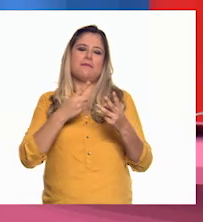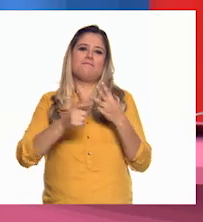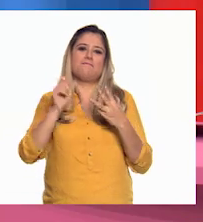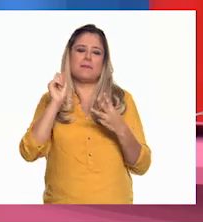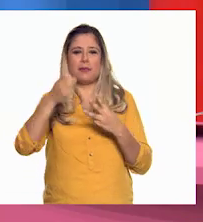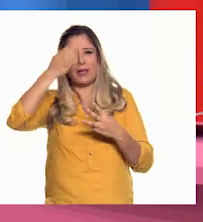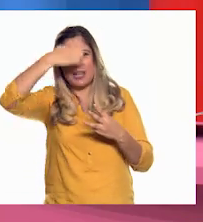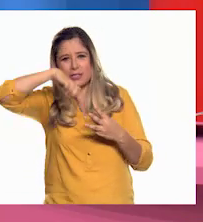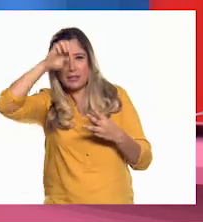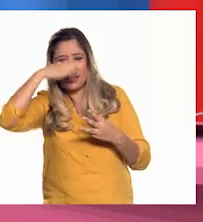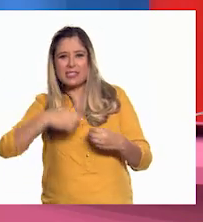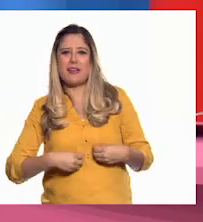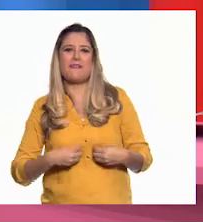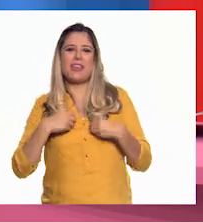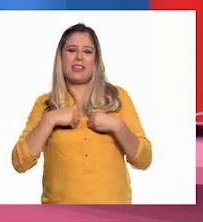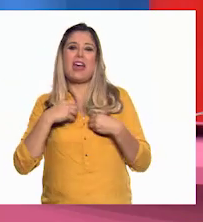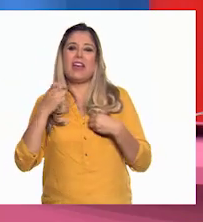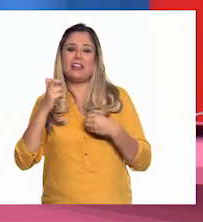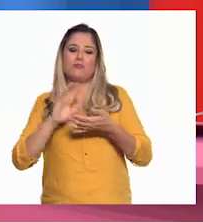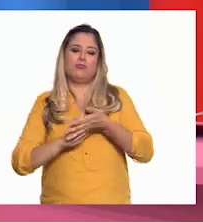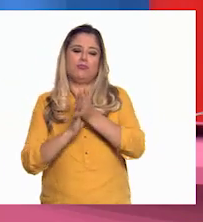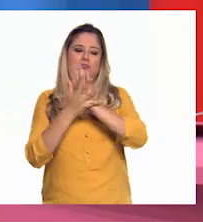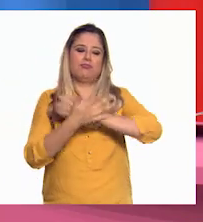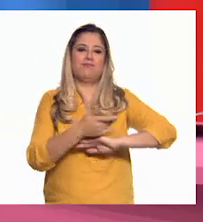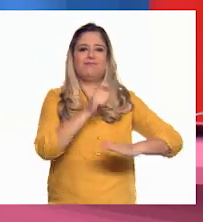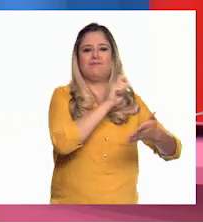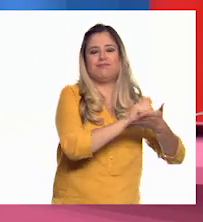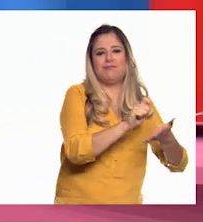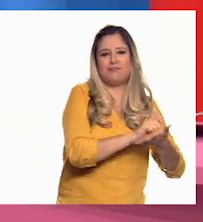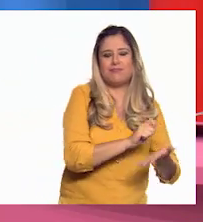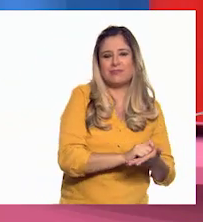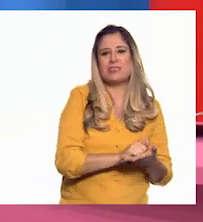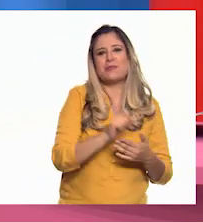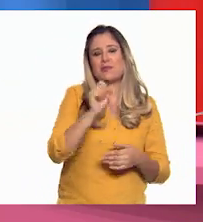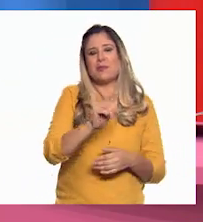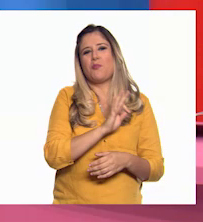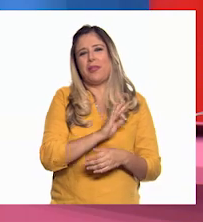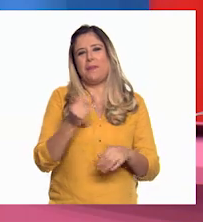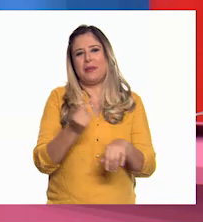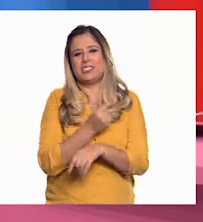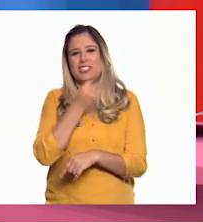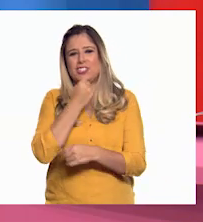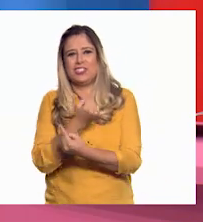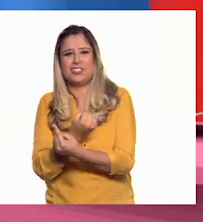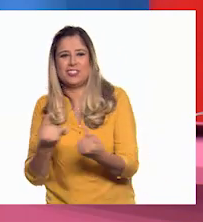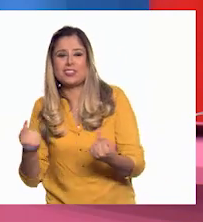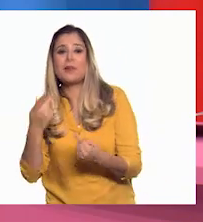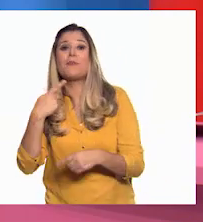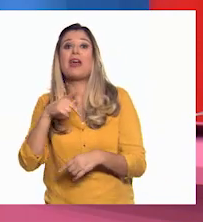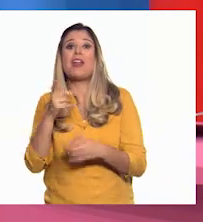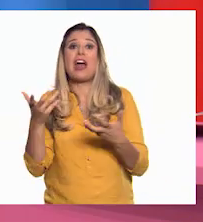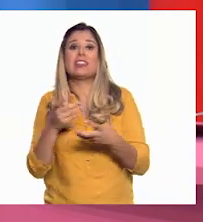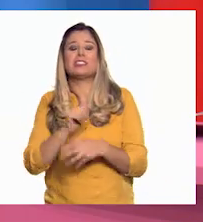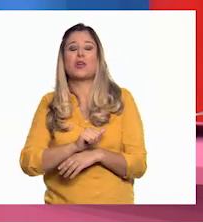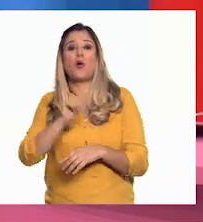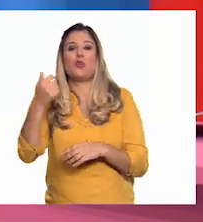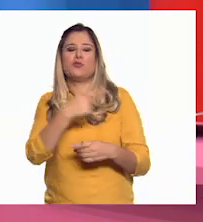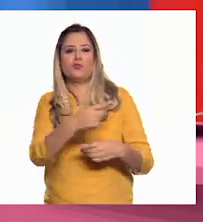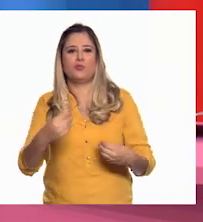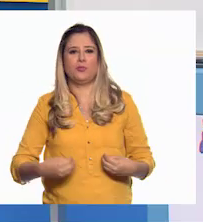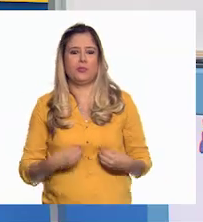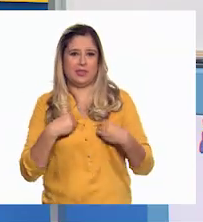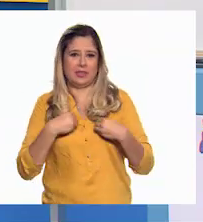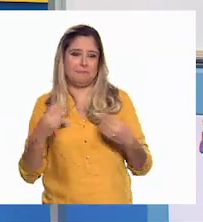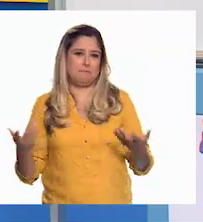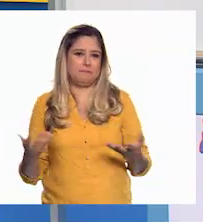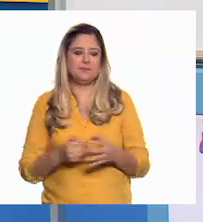de las experiencias de su vida. Claro que se pueden inspirar en lo que les pasó durante su niñez, pero también en cualquier hecho pues de otra época de su vida.